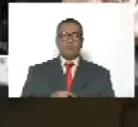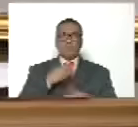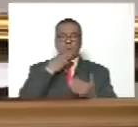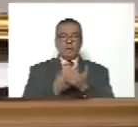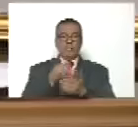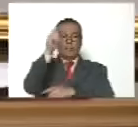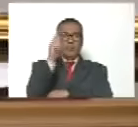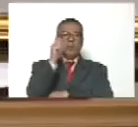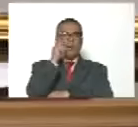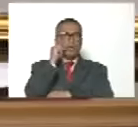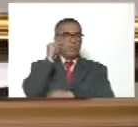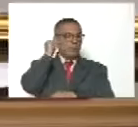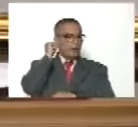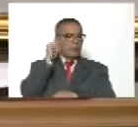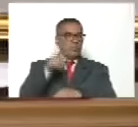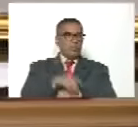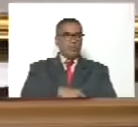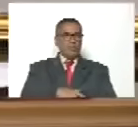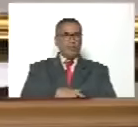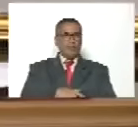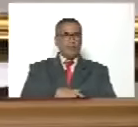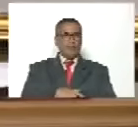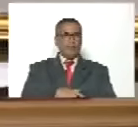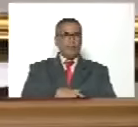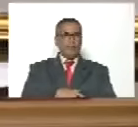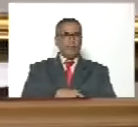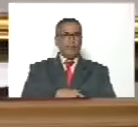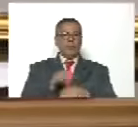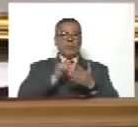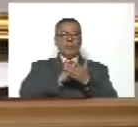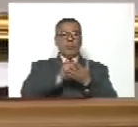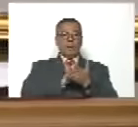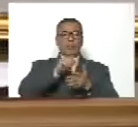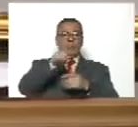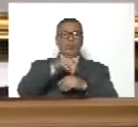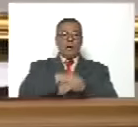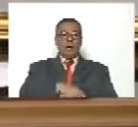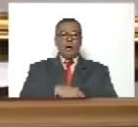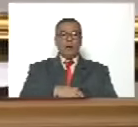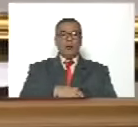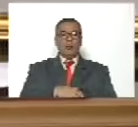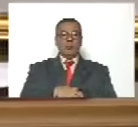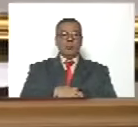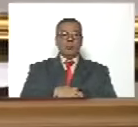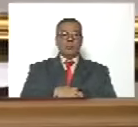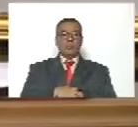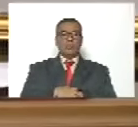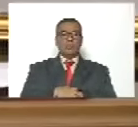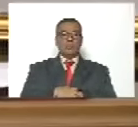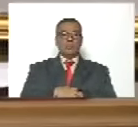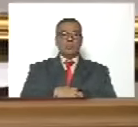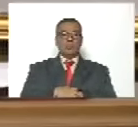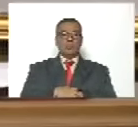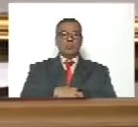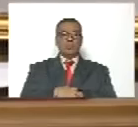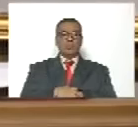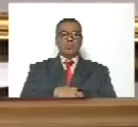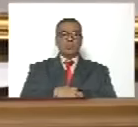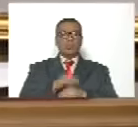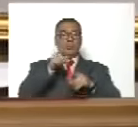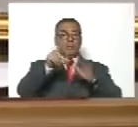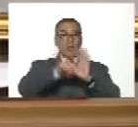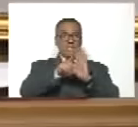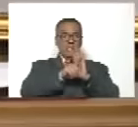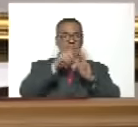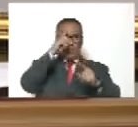Gracias, diputado. Quedaría entonces la primera parte del artículo primero con la siguiente modificación para ser considerada. Esta